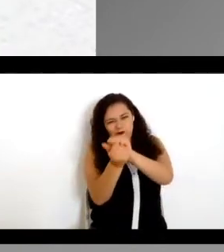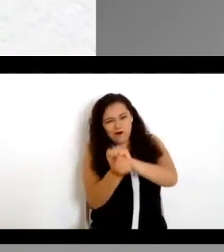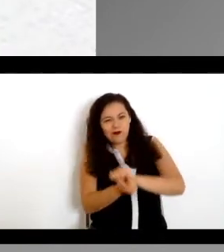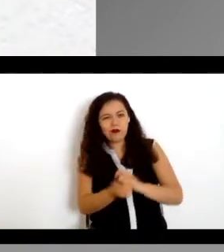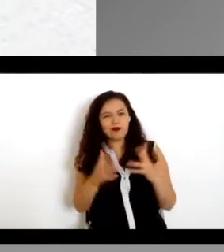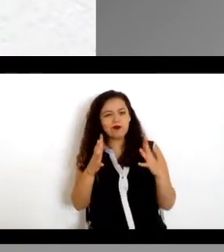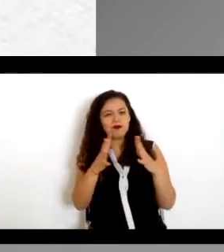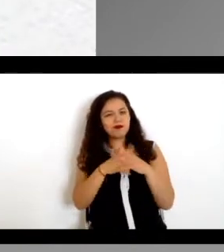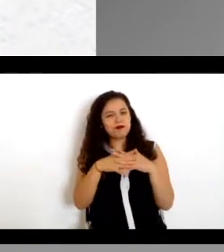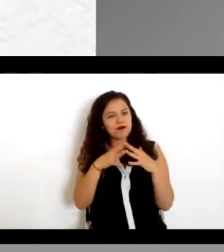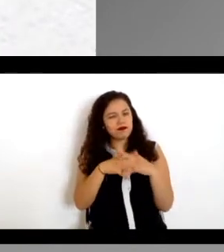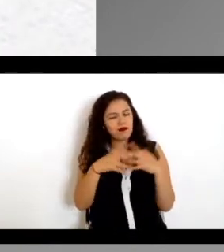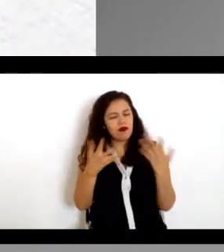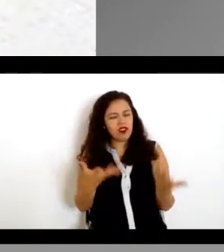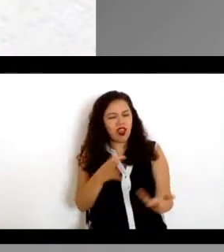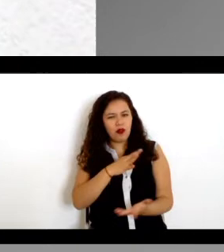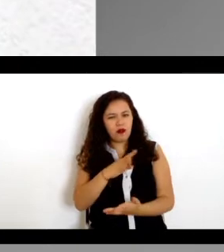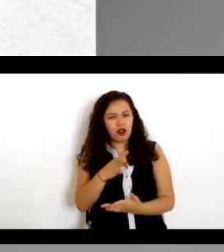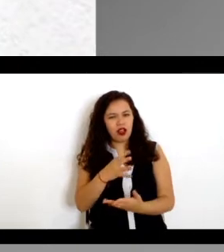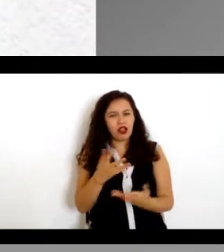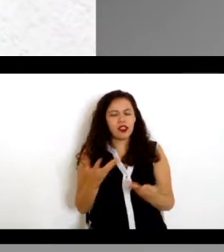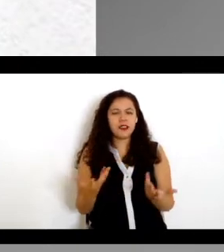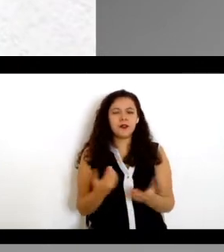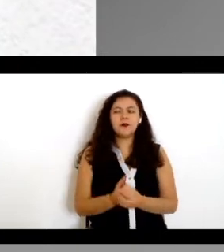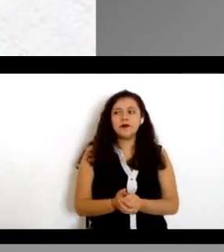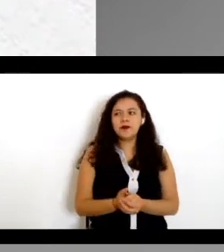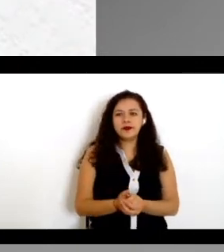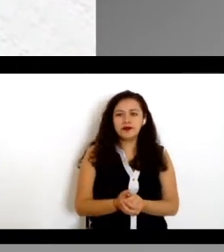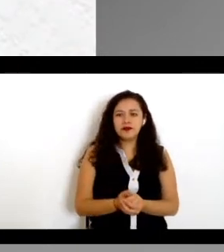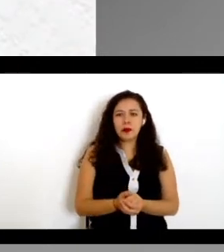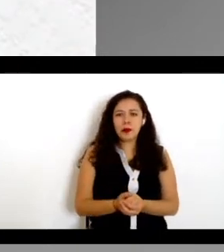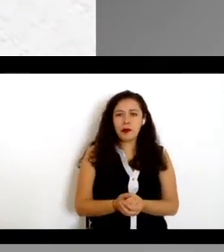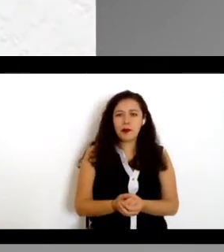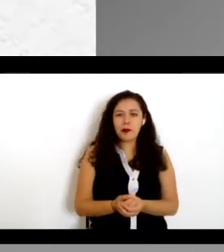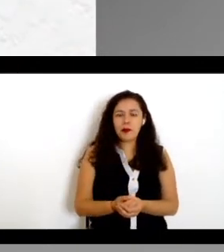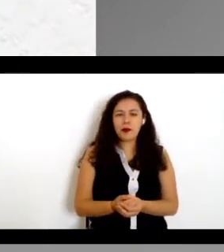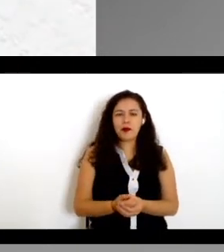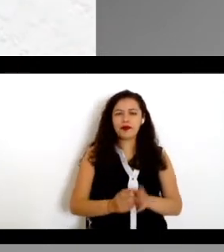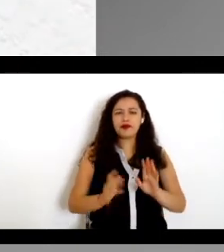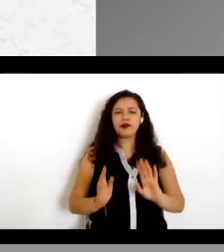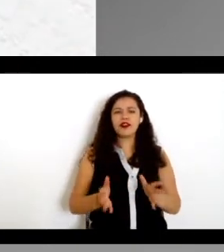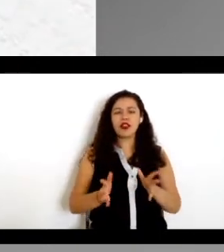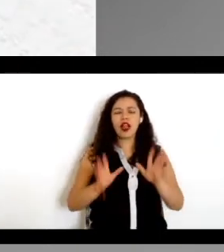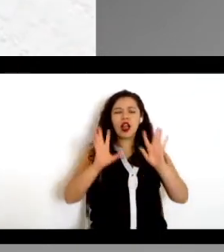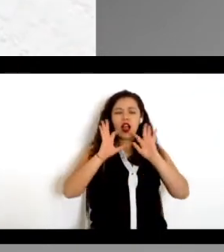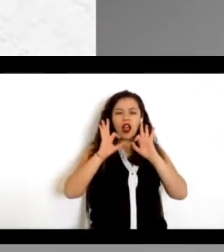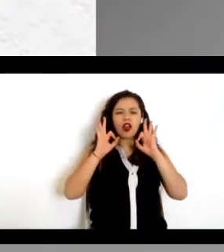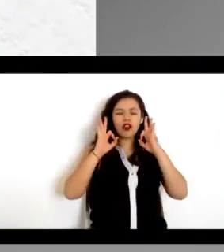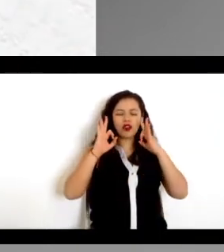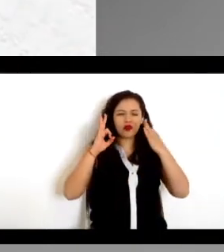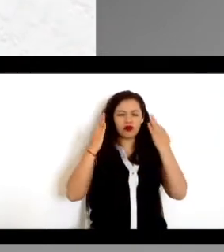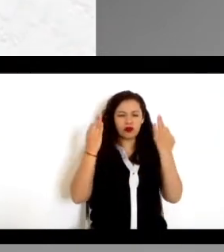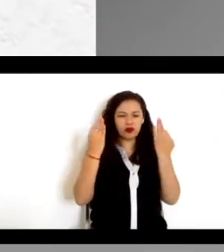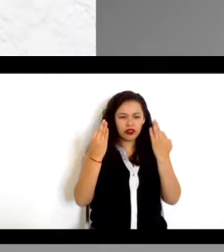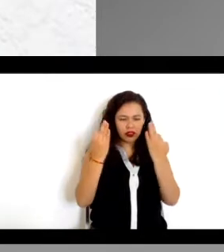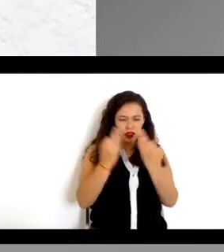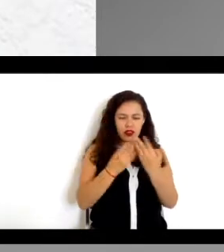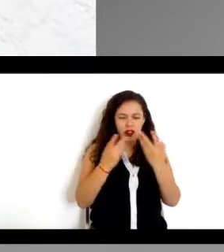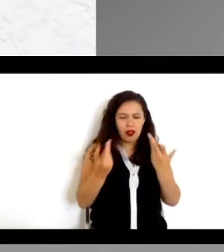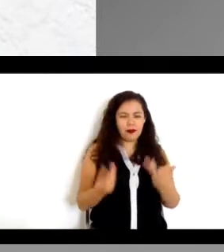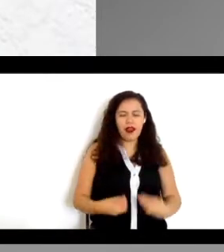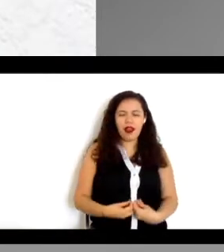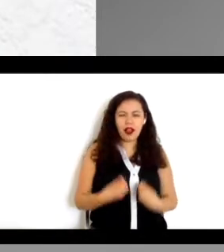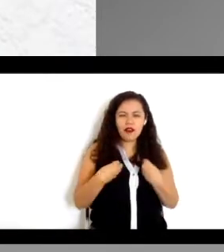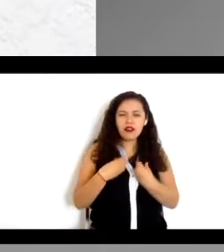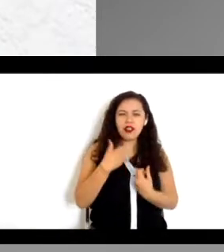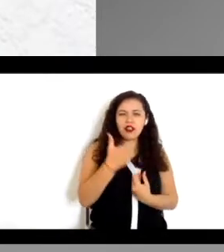cómo puede hacerse de una forma de vida económica que le permita incluir y